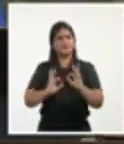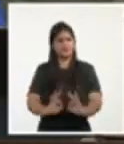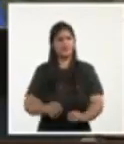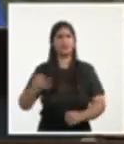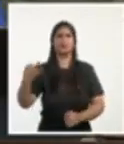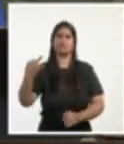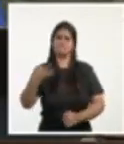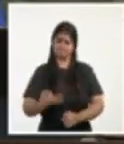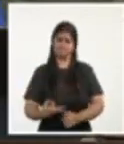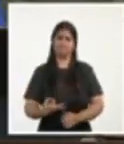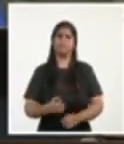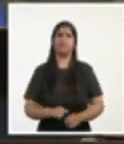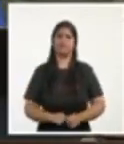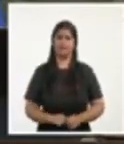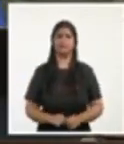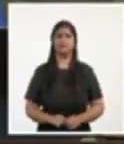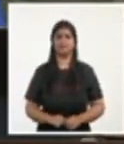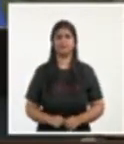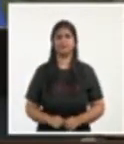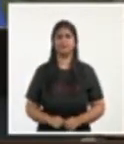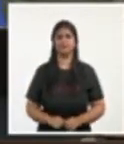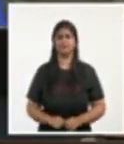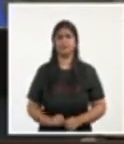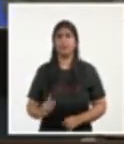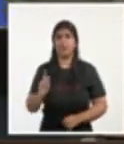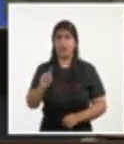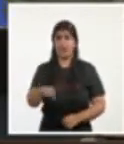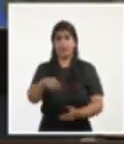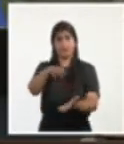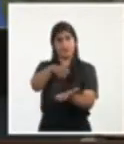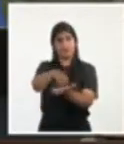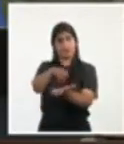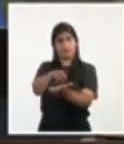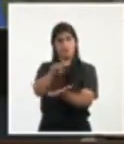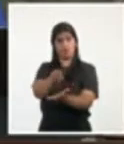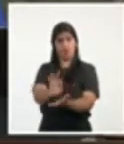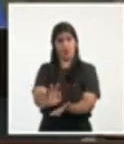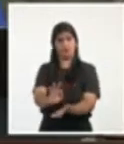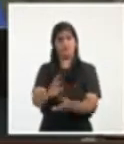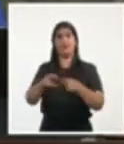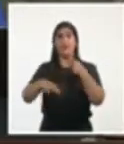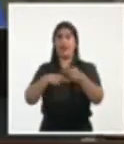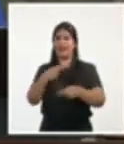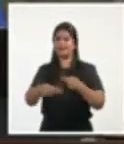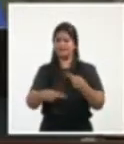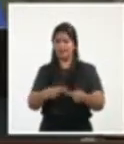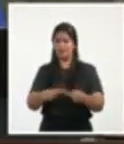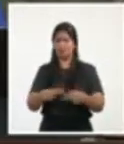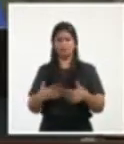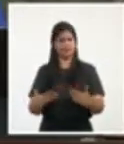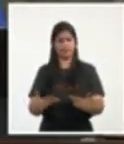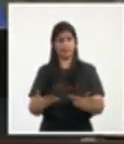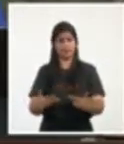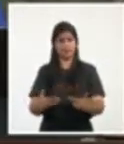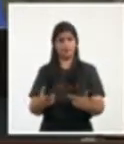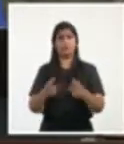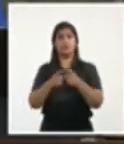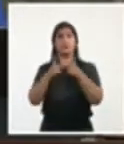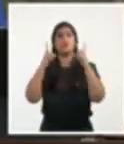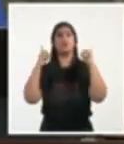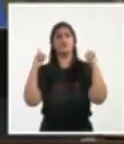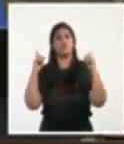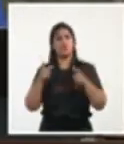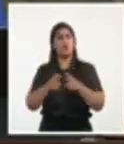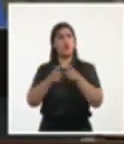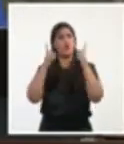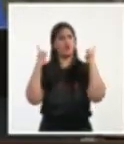Nosotros en la sede del Palacio tenemos una sala situacional en la cual hay un tablero de mando donde